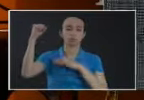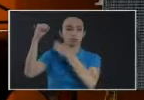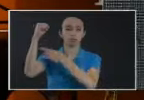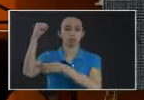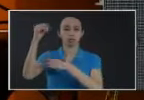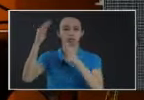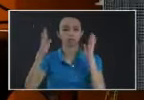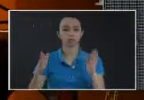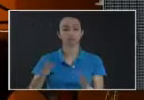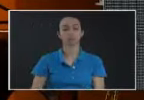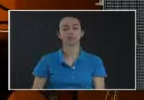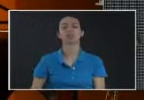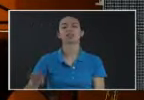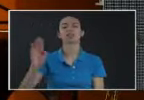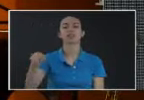Fíjate que,